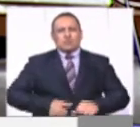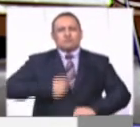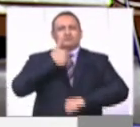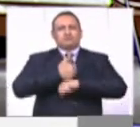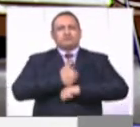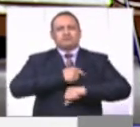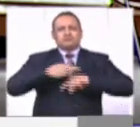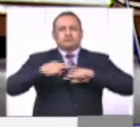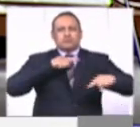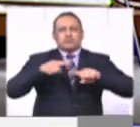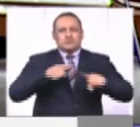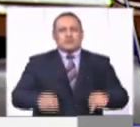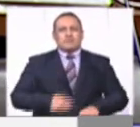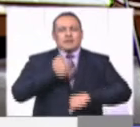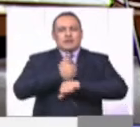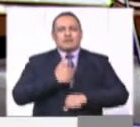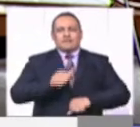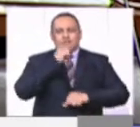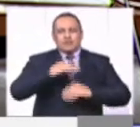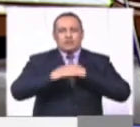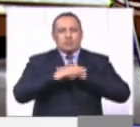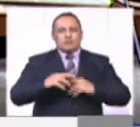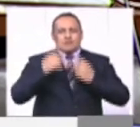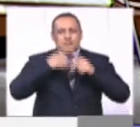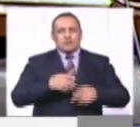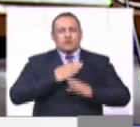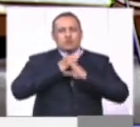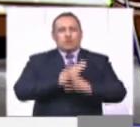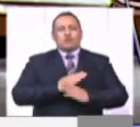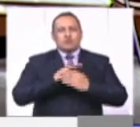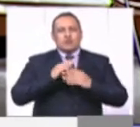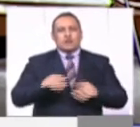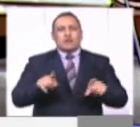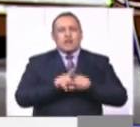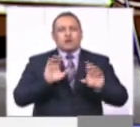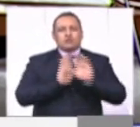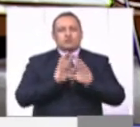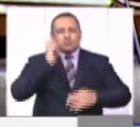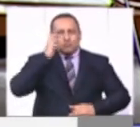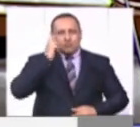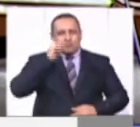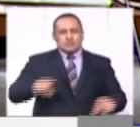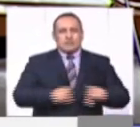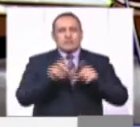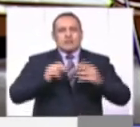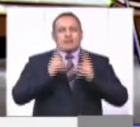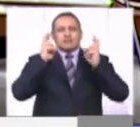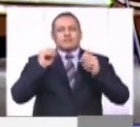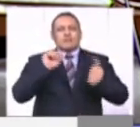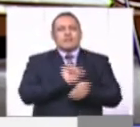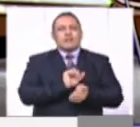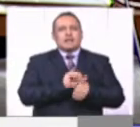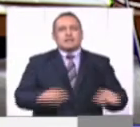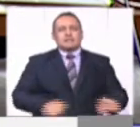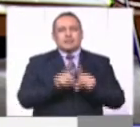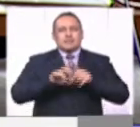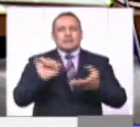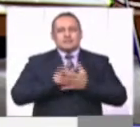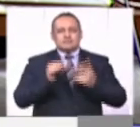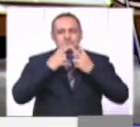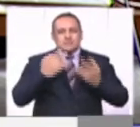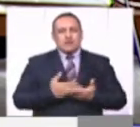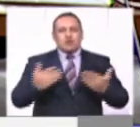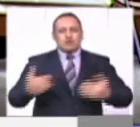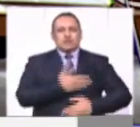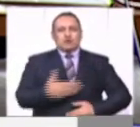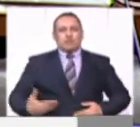poder altamente antidemocrático y subversivo contrario a la constitución incurriendo en ilícitos penales valiéndose de los recurso